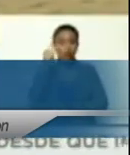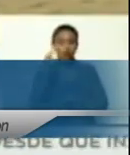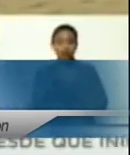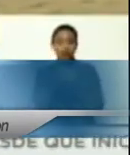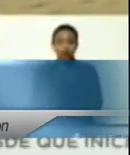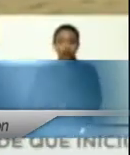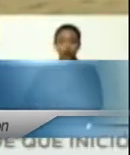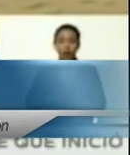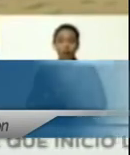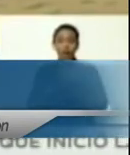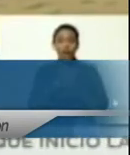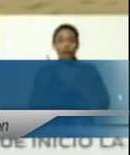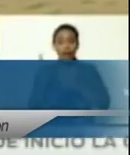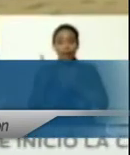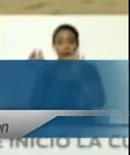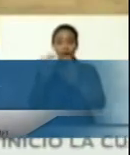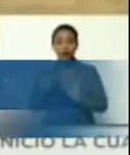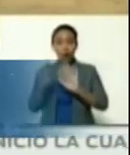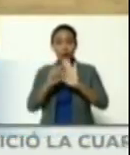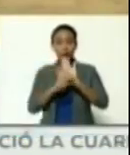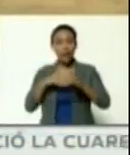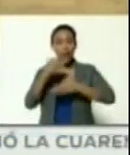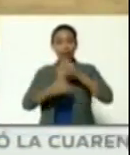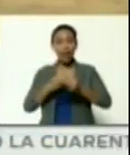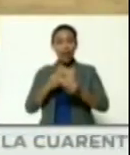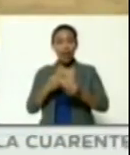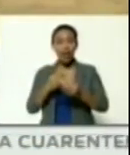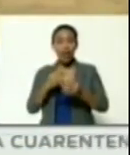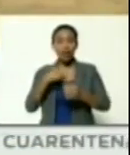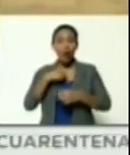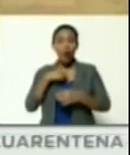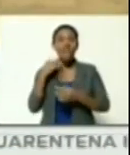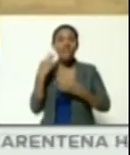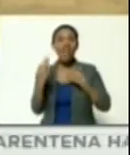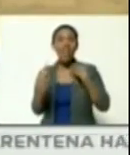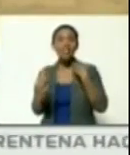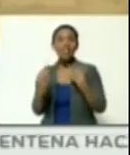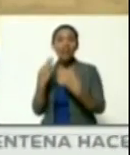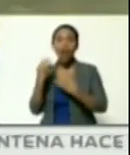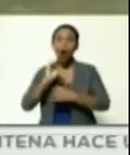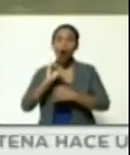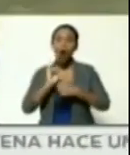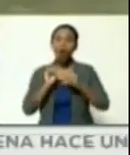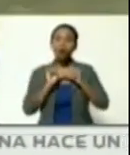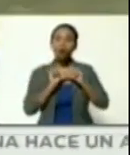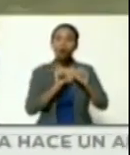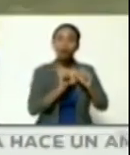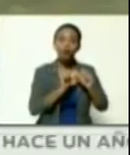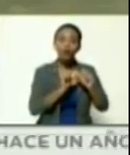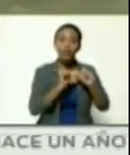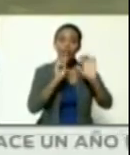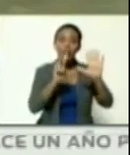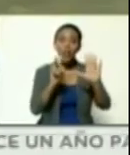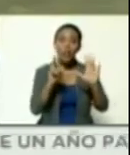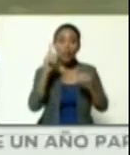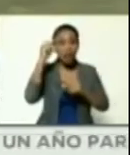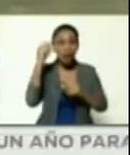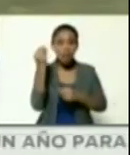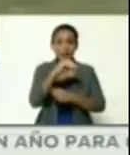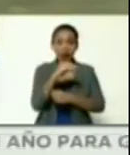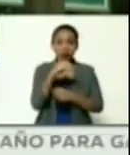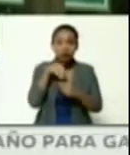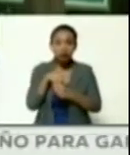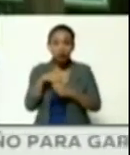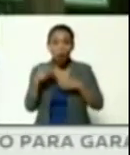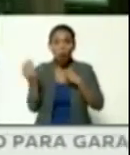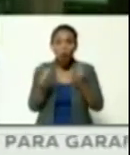de tomar una medida de si flexibilizaba o mantenía 7 días más para que se completara un ciclo